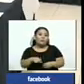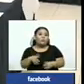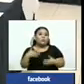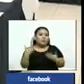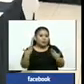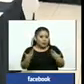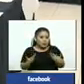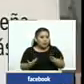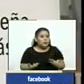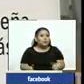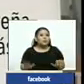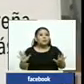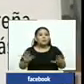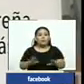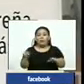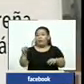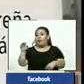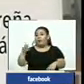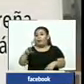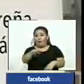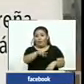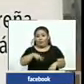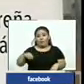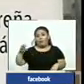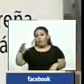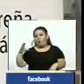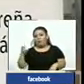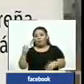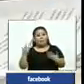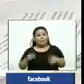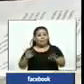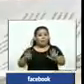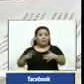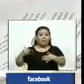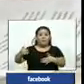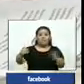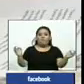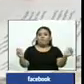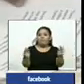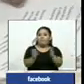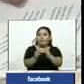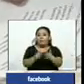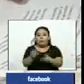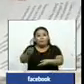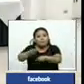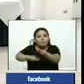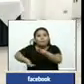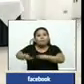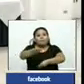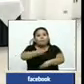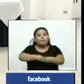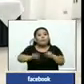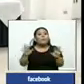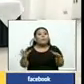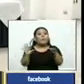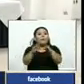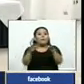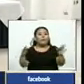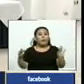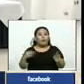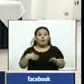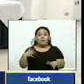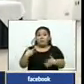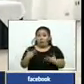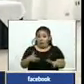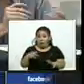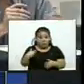atravesó su programa Eco Amigos y va a realizar la novena edición del evento llamado Intercambia, con el lema No tires lo